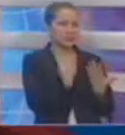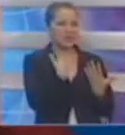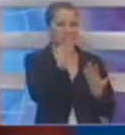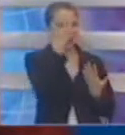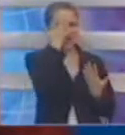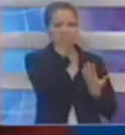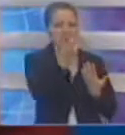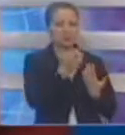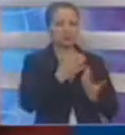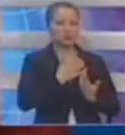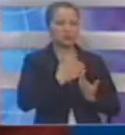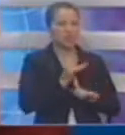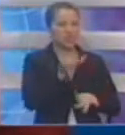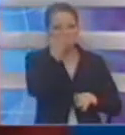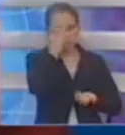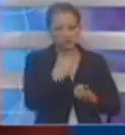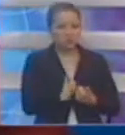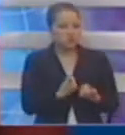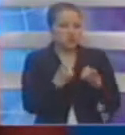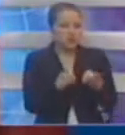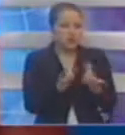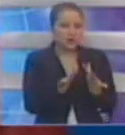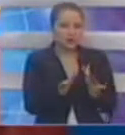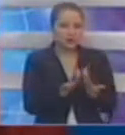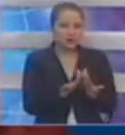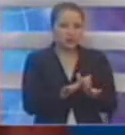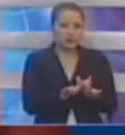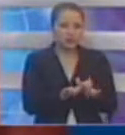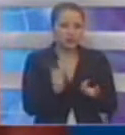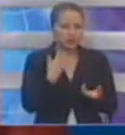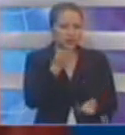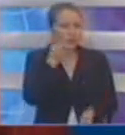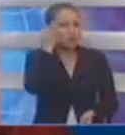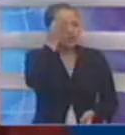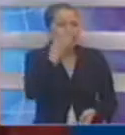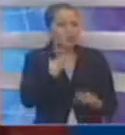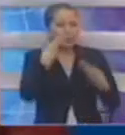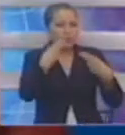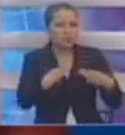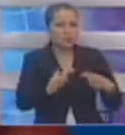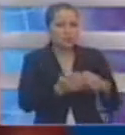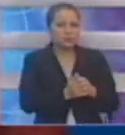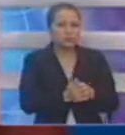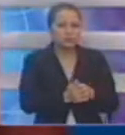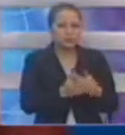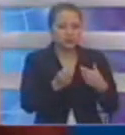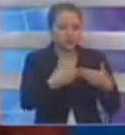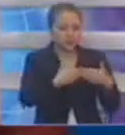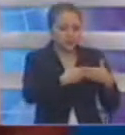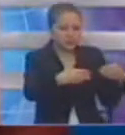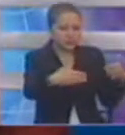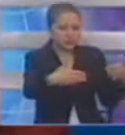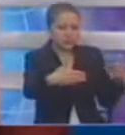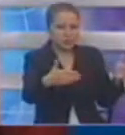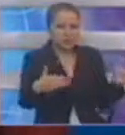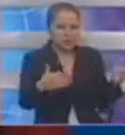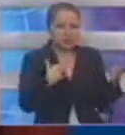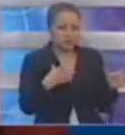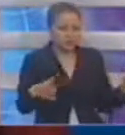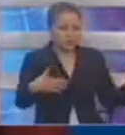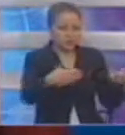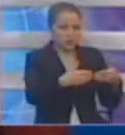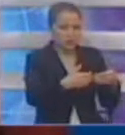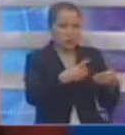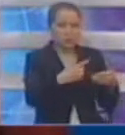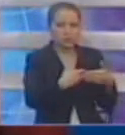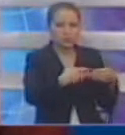la utopía mía, que es tan buena, que es tan fantástica, que es el futuro de la humanidad, tiene que encerrarse, tiene que encerrar a sus ciudadanos detrás de